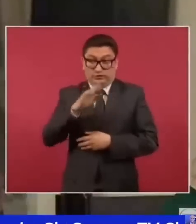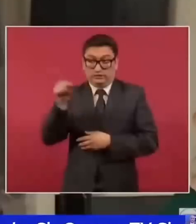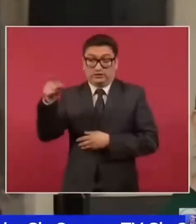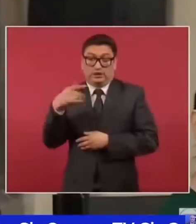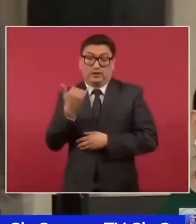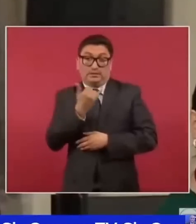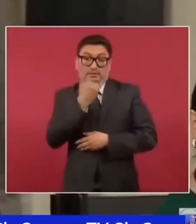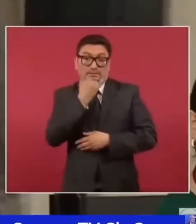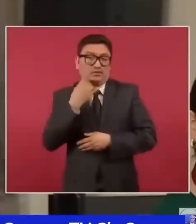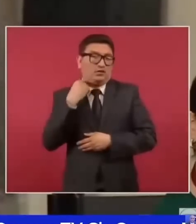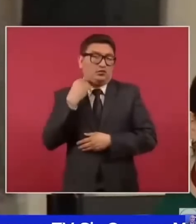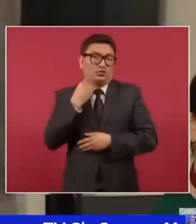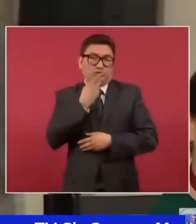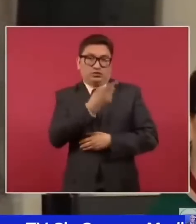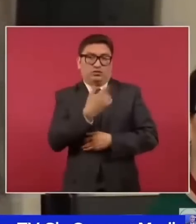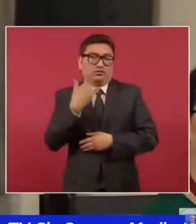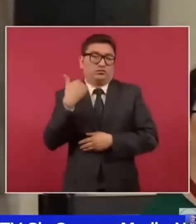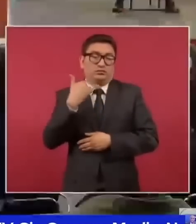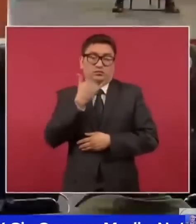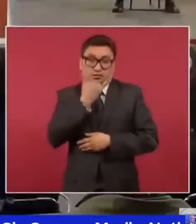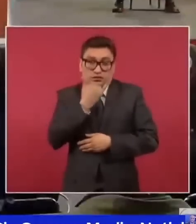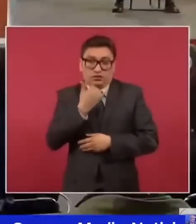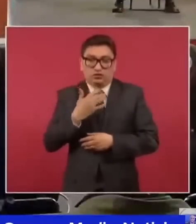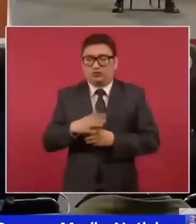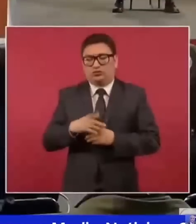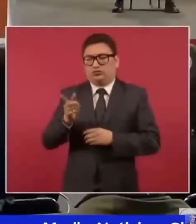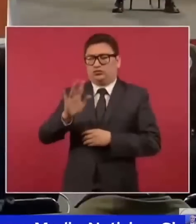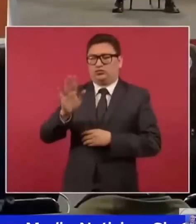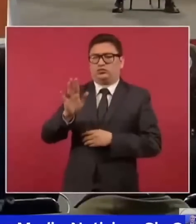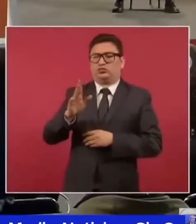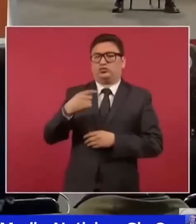el abogado? No, quiero saber